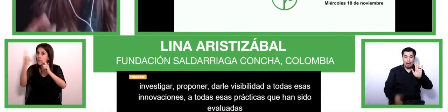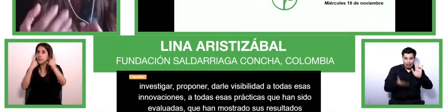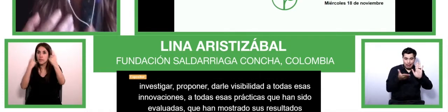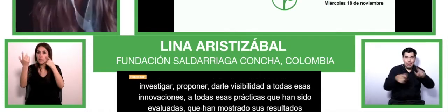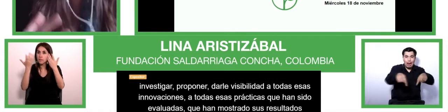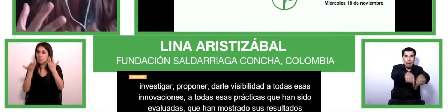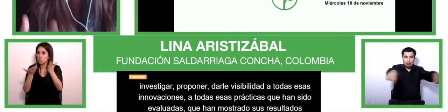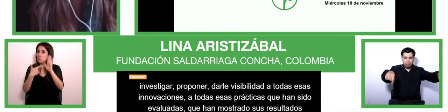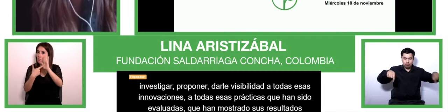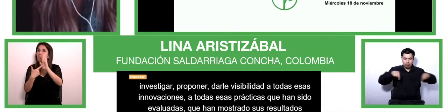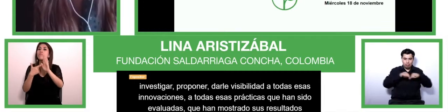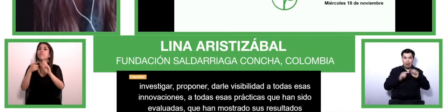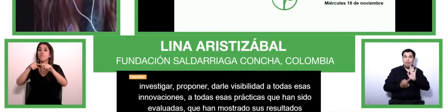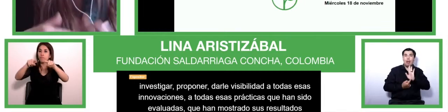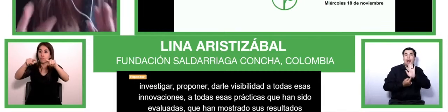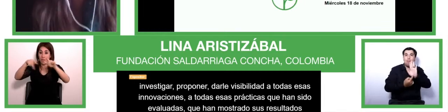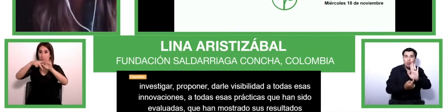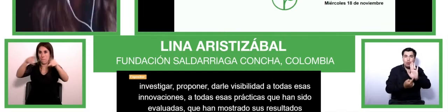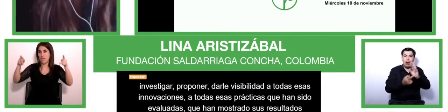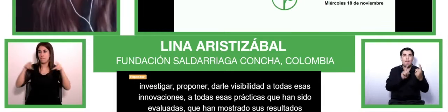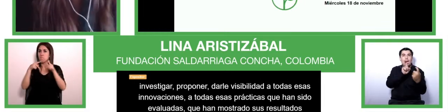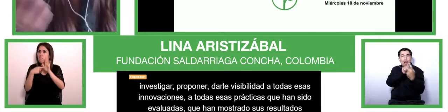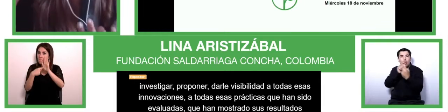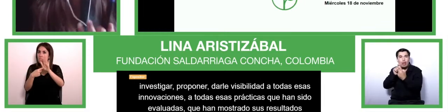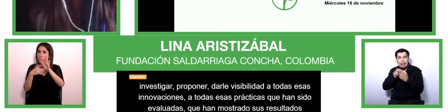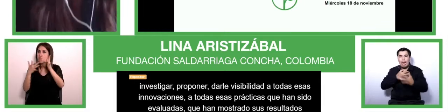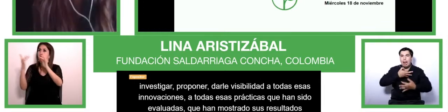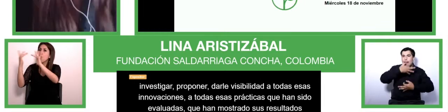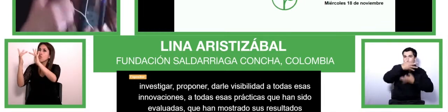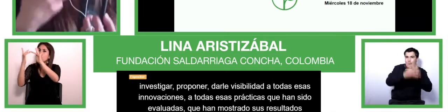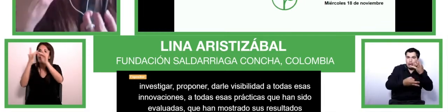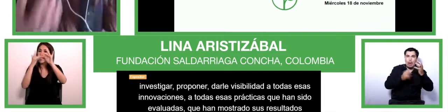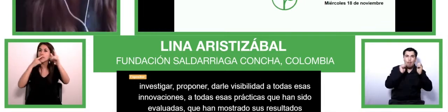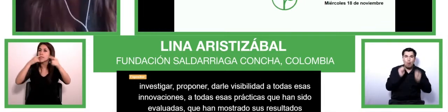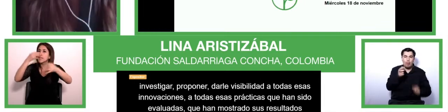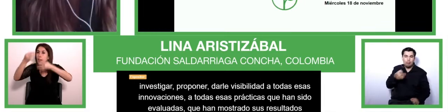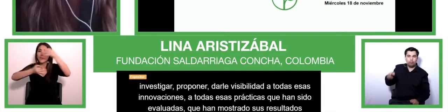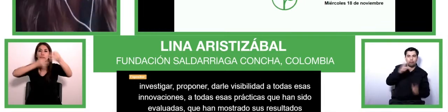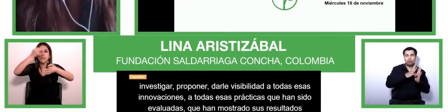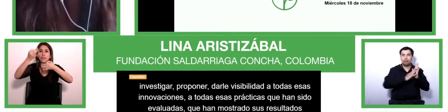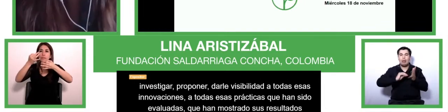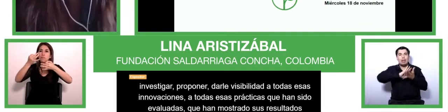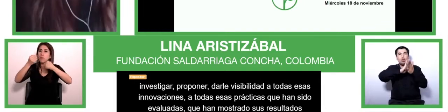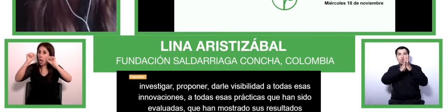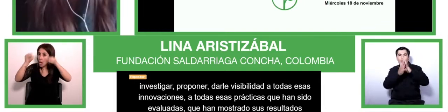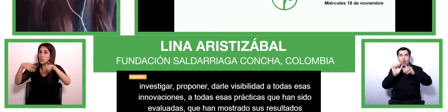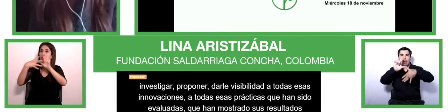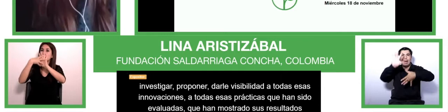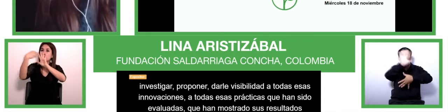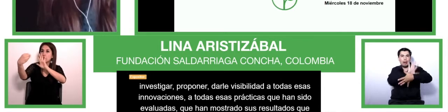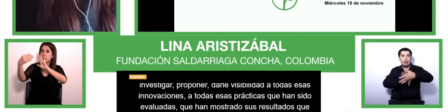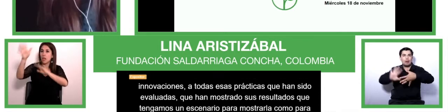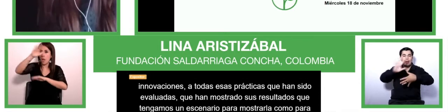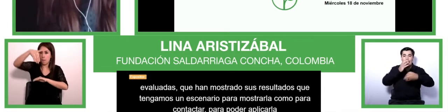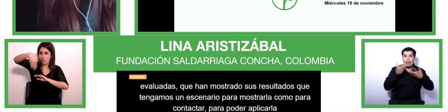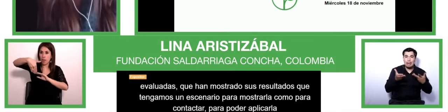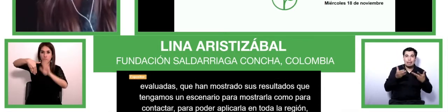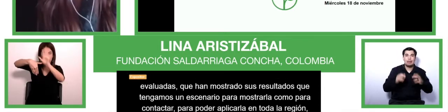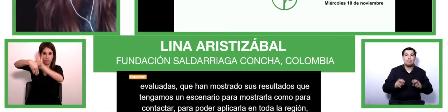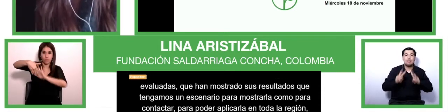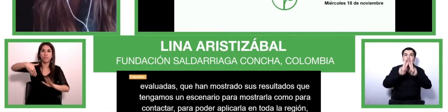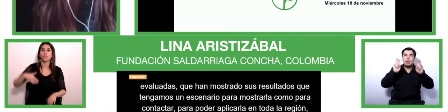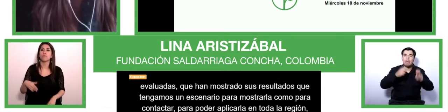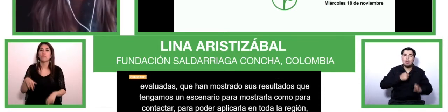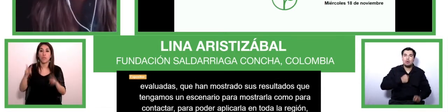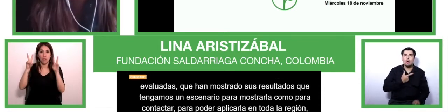que tengamos aquí un escenario para mostrarlas, para contactarlas, para poder replicarlas en todas a la región. En